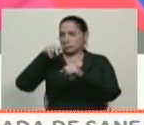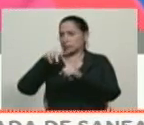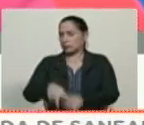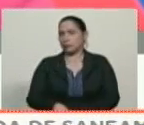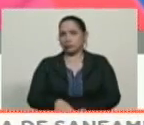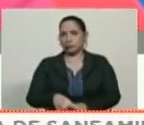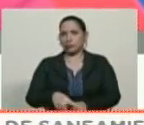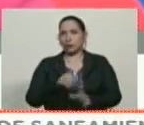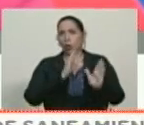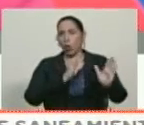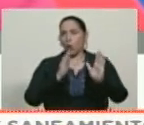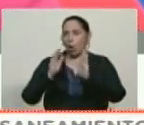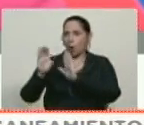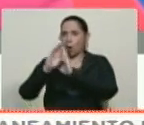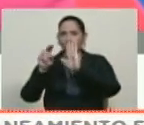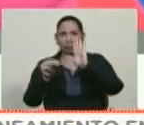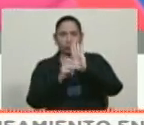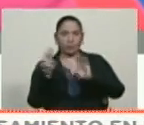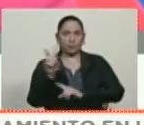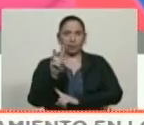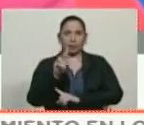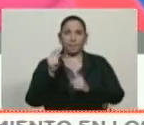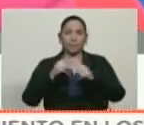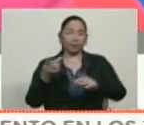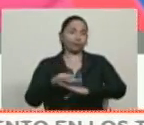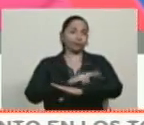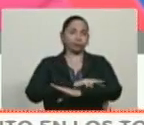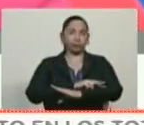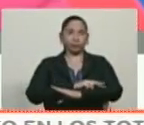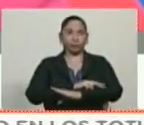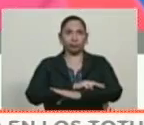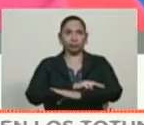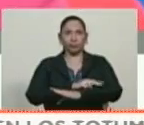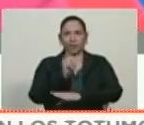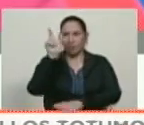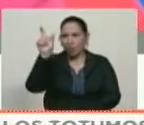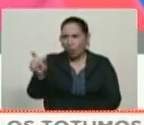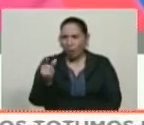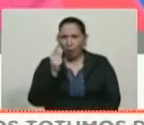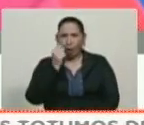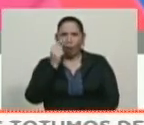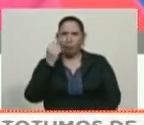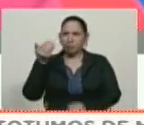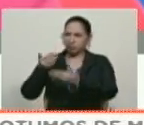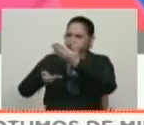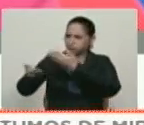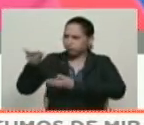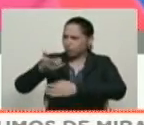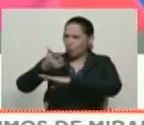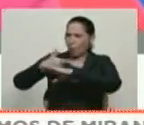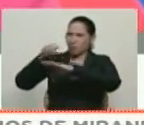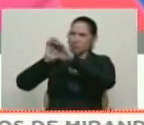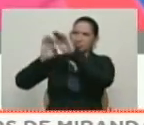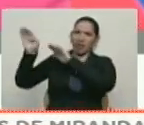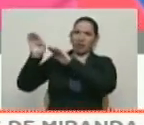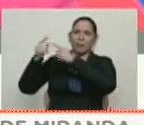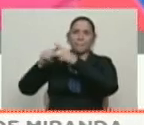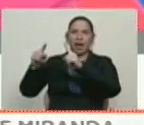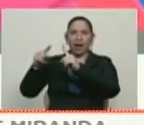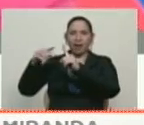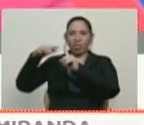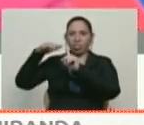orden constitucional en Venezuela. Pero peor aún, es un señor que colabora con gobiernos extranjeros para